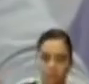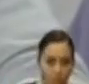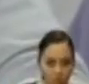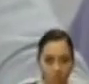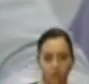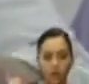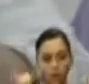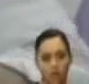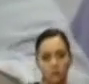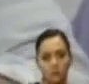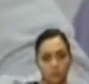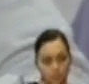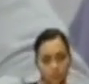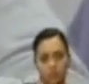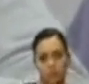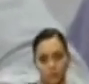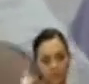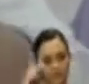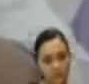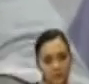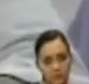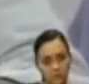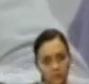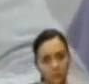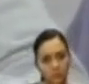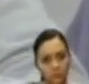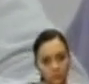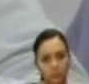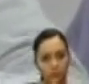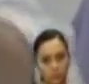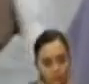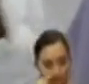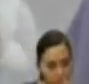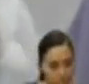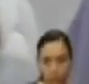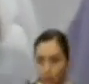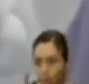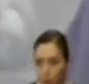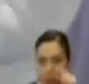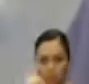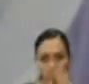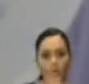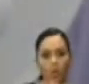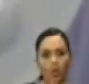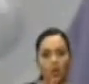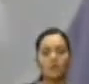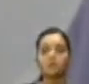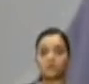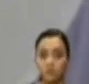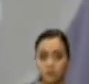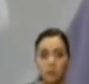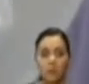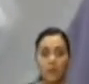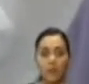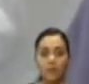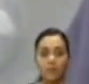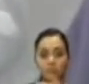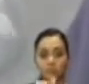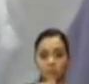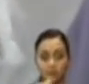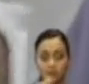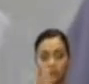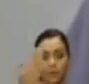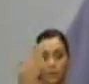responsabilidad la educación, y solo nosotros podemos intervenir. Lo mismo pasó en Guayaquil, y cierta prensa le daba la razón a la administración